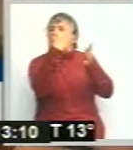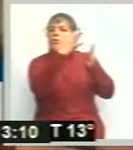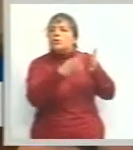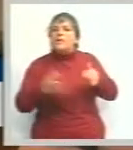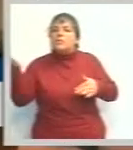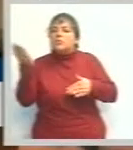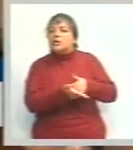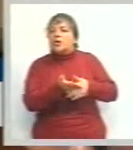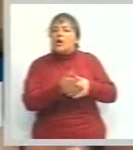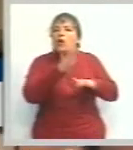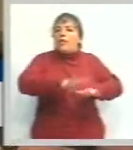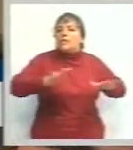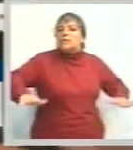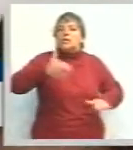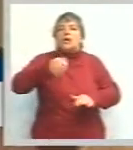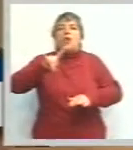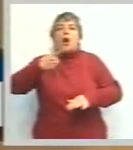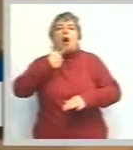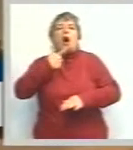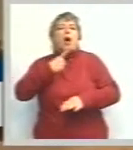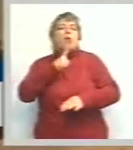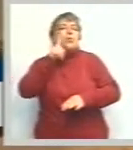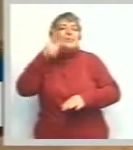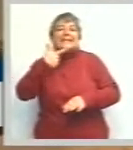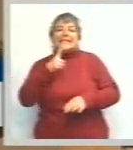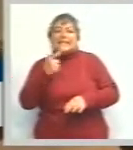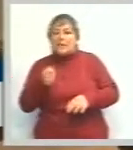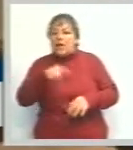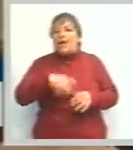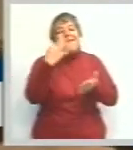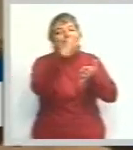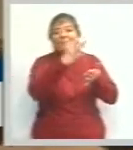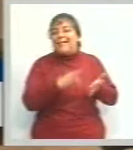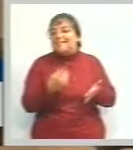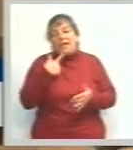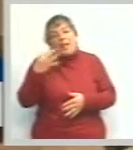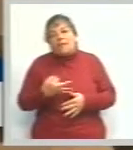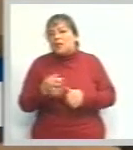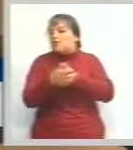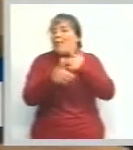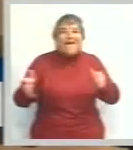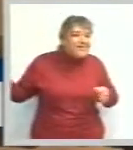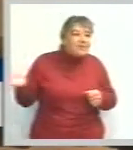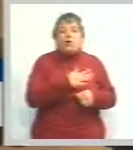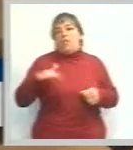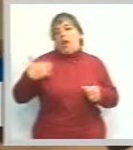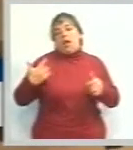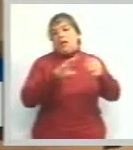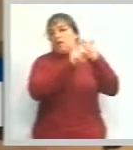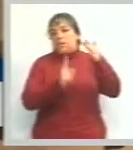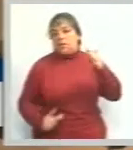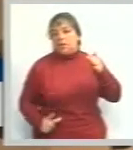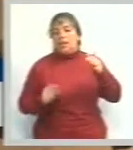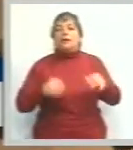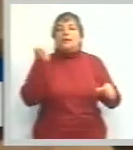porcentajes de niños con autismo que hay acá en la provincia? Mira, sinceramente estadísticas no hay en todo el país. Se trabaja